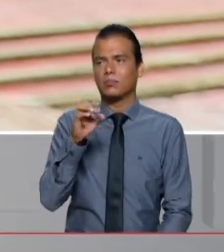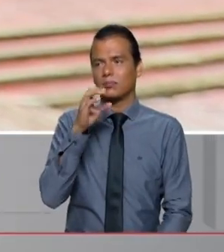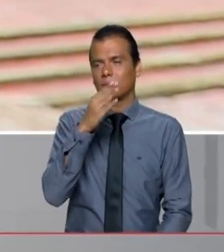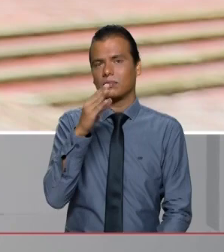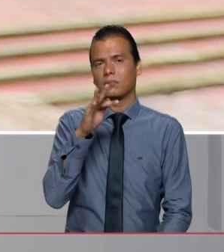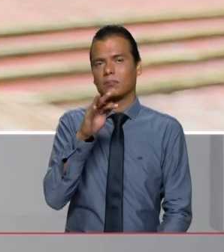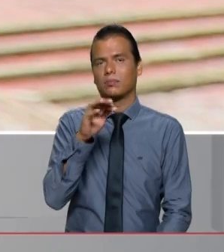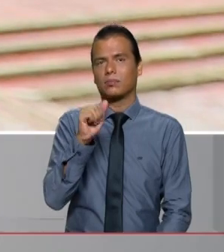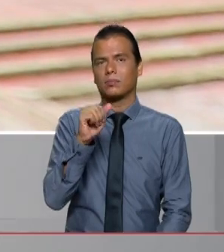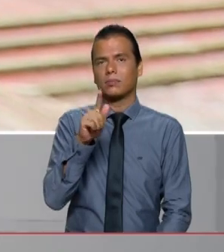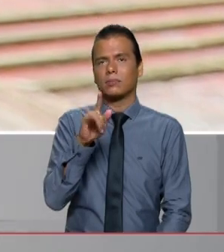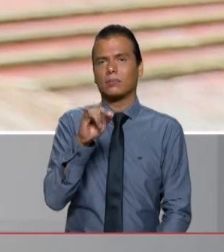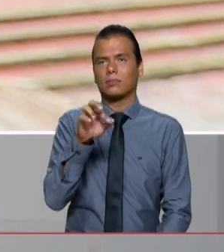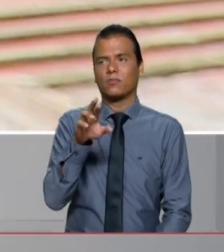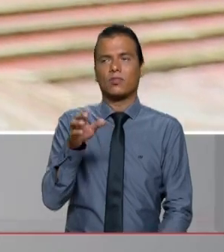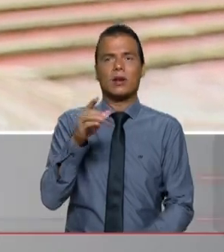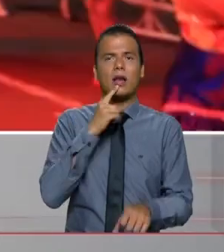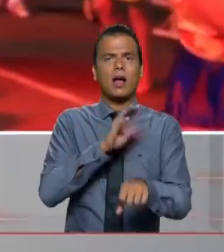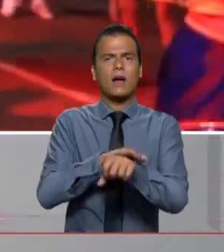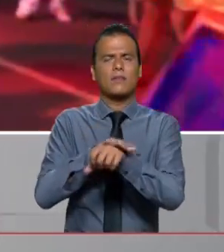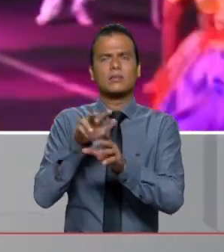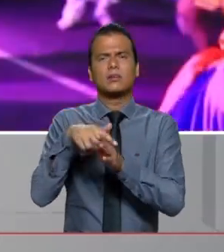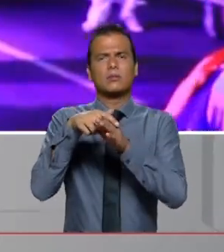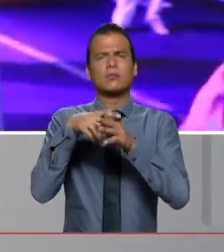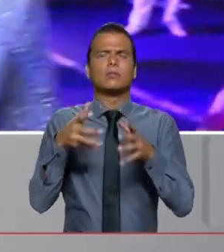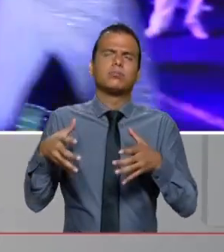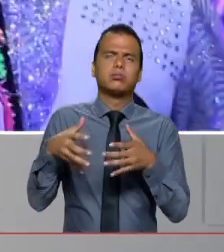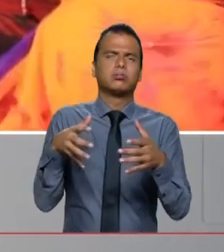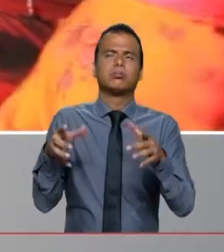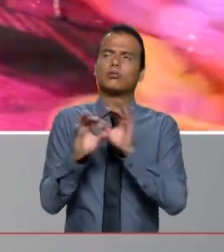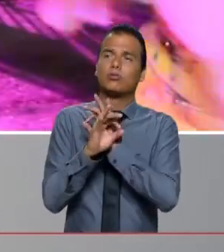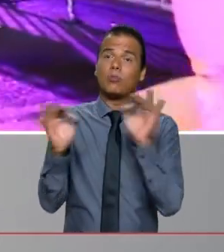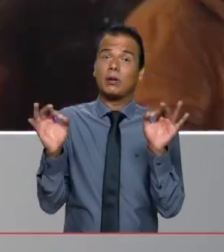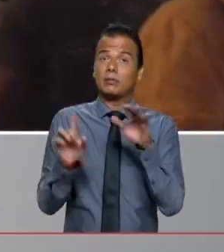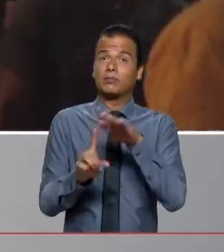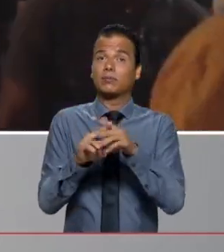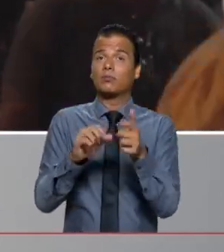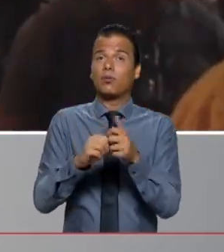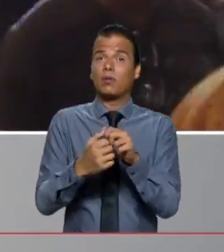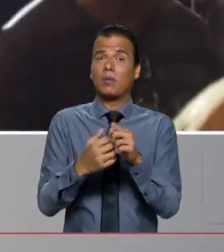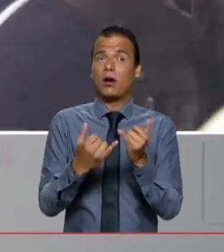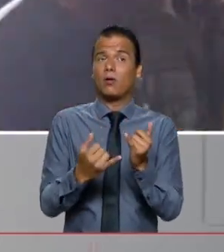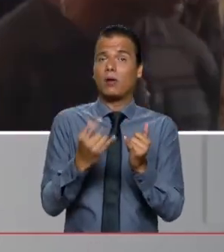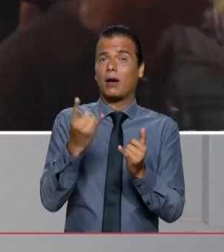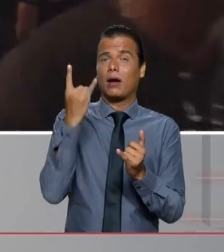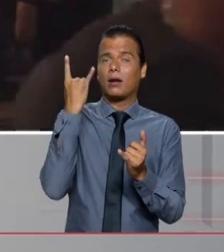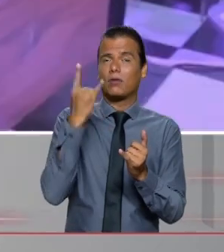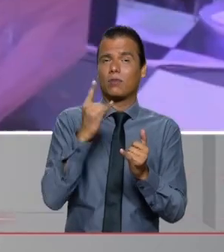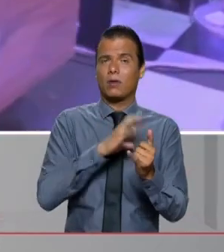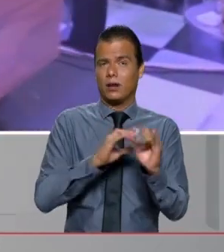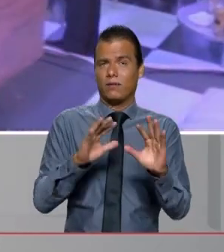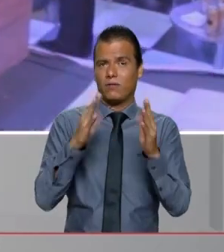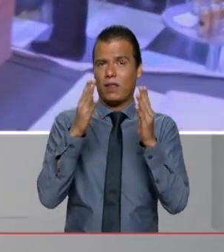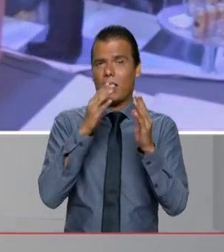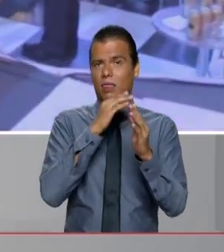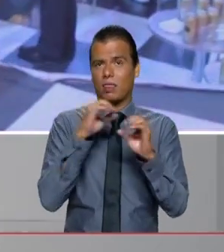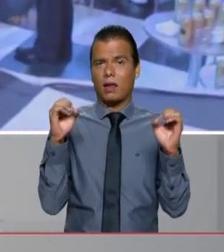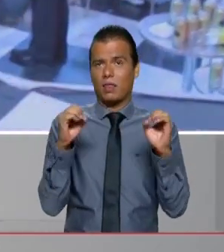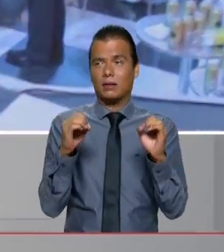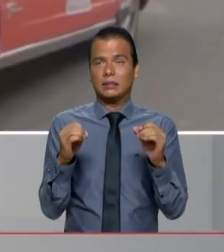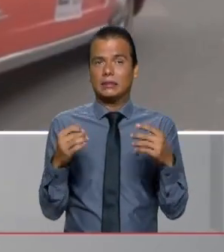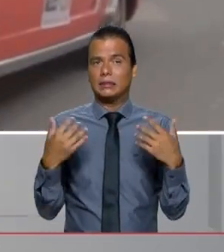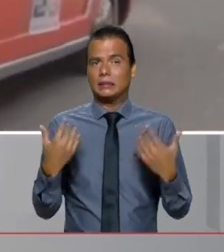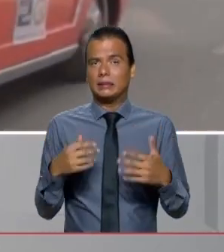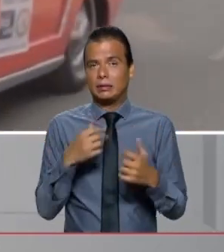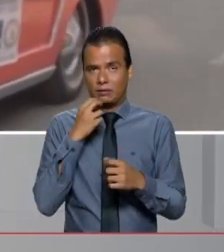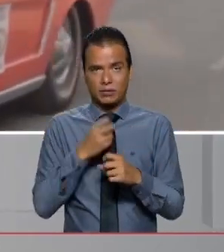fue tremendo lío. No me imagino sin feria. Pues así lo planteó un sector del Consejo de la Ciudad tras la polémica surgida porque a 6 meses de la